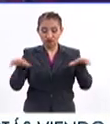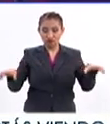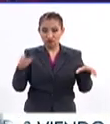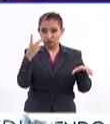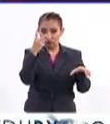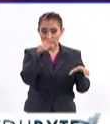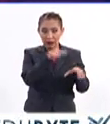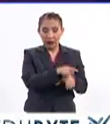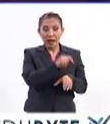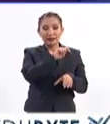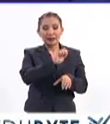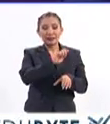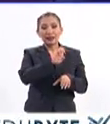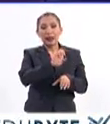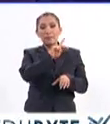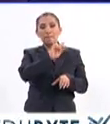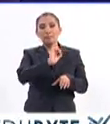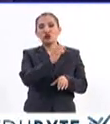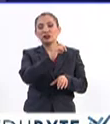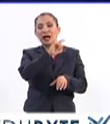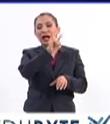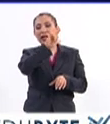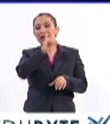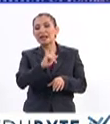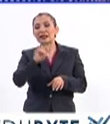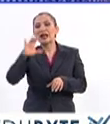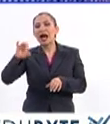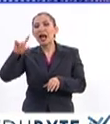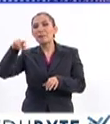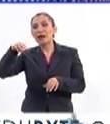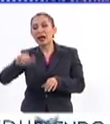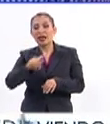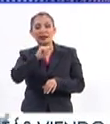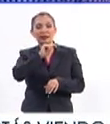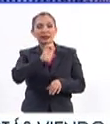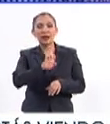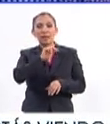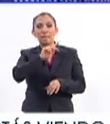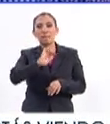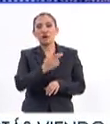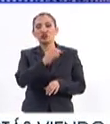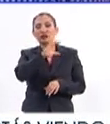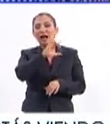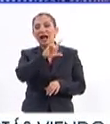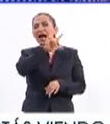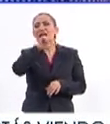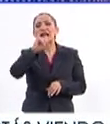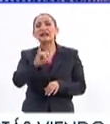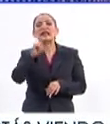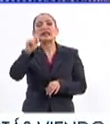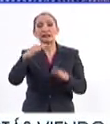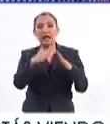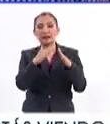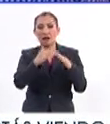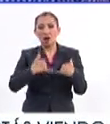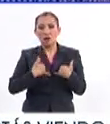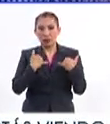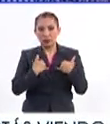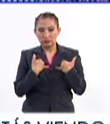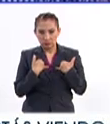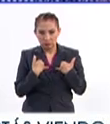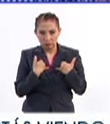en 2, Telpochcali y Calmecac. Se llamaban Telpochcali en náhuatl, que quiere decir casa de